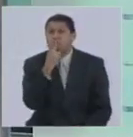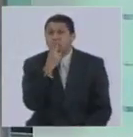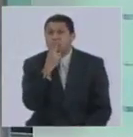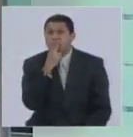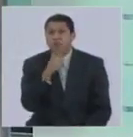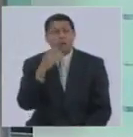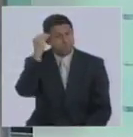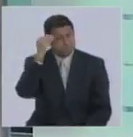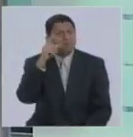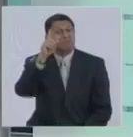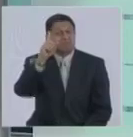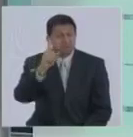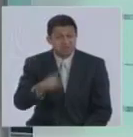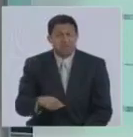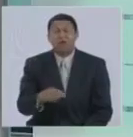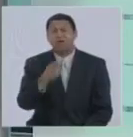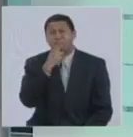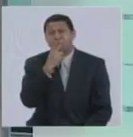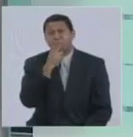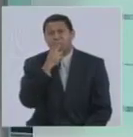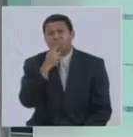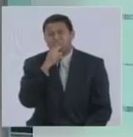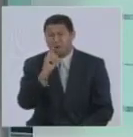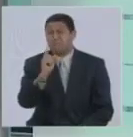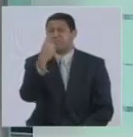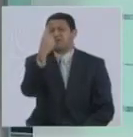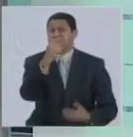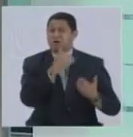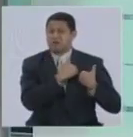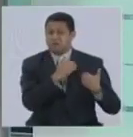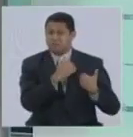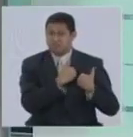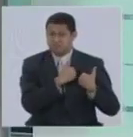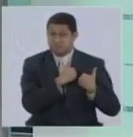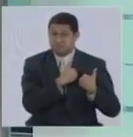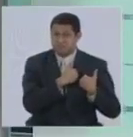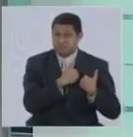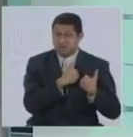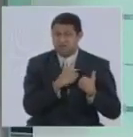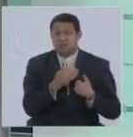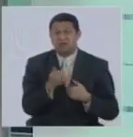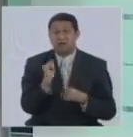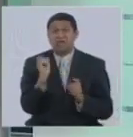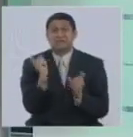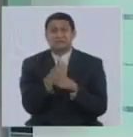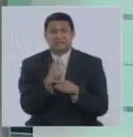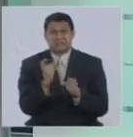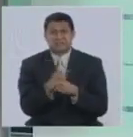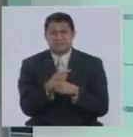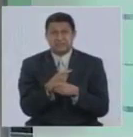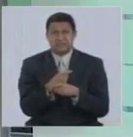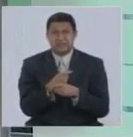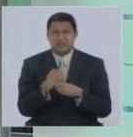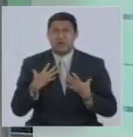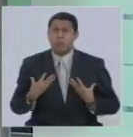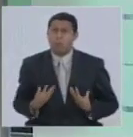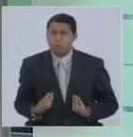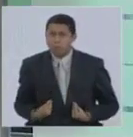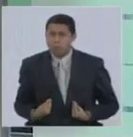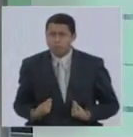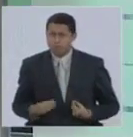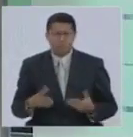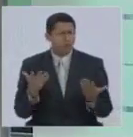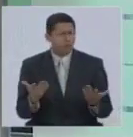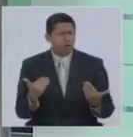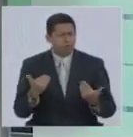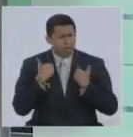que considerar también que el tabaquismo es el principal factor de aparición del cáncer de pulmón. Pero ¿cómo afecta